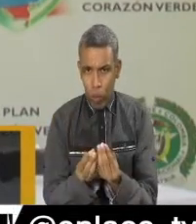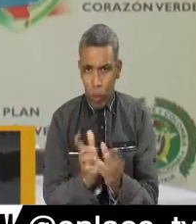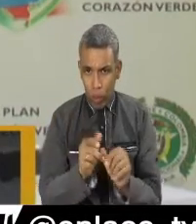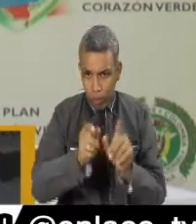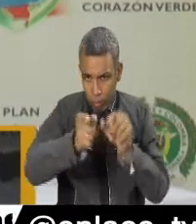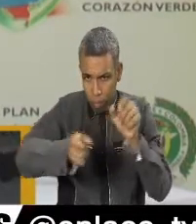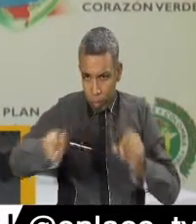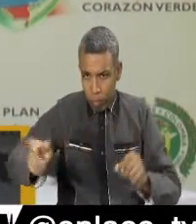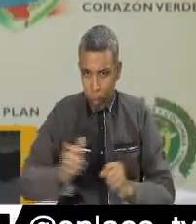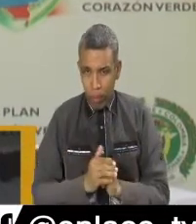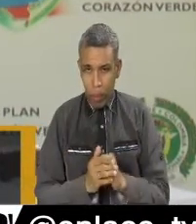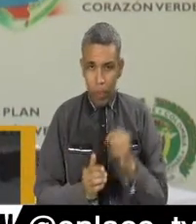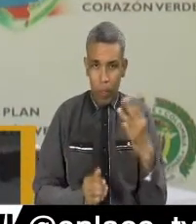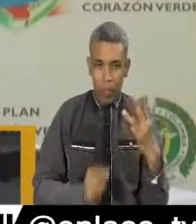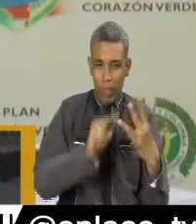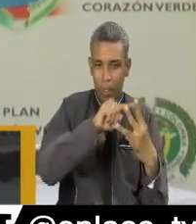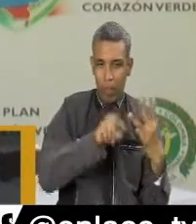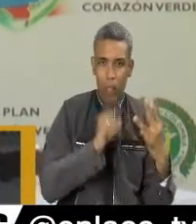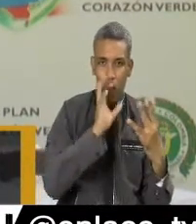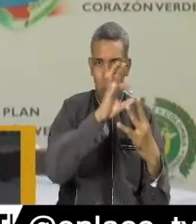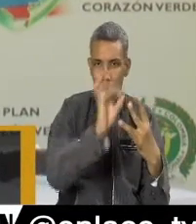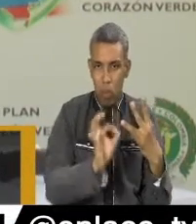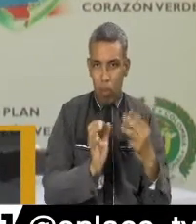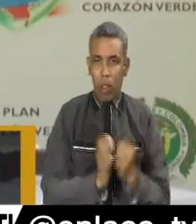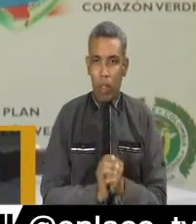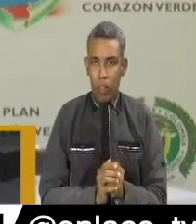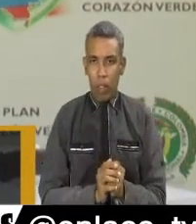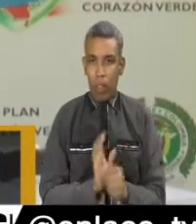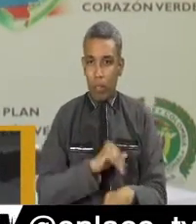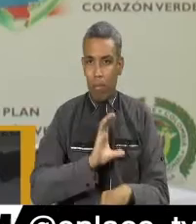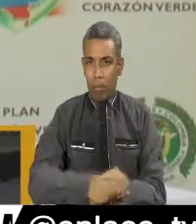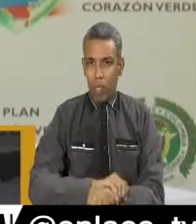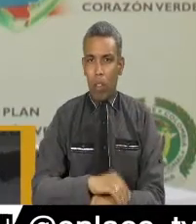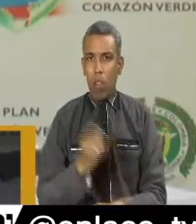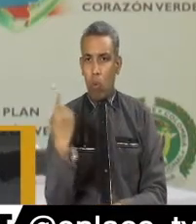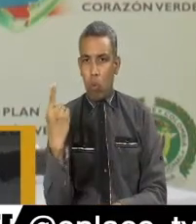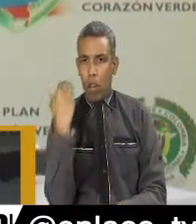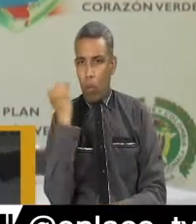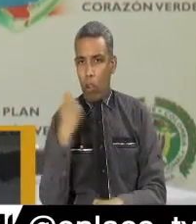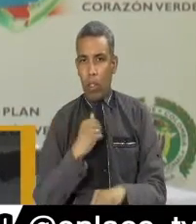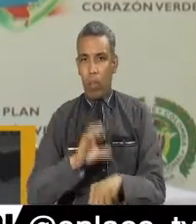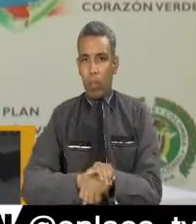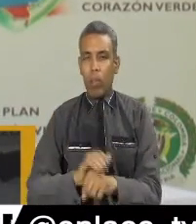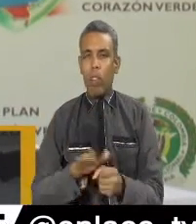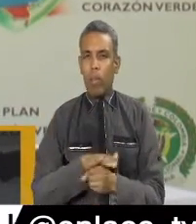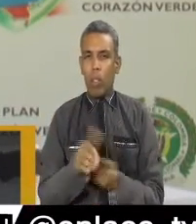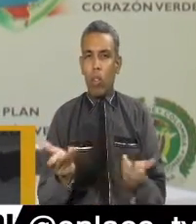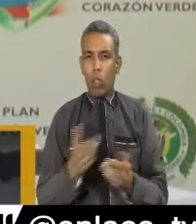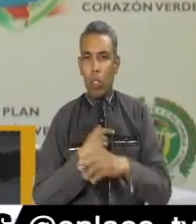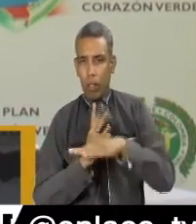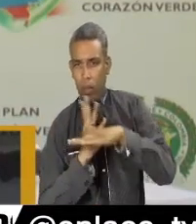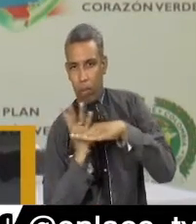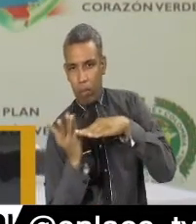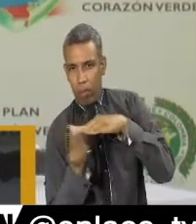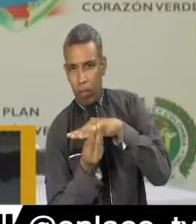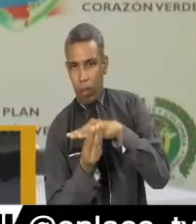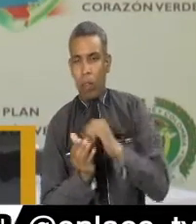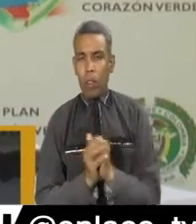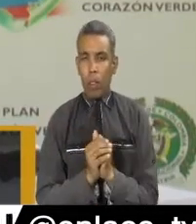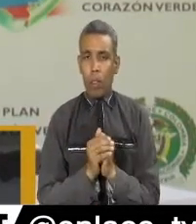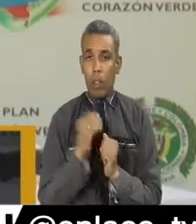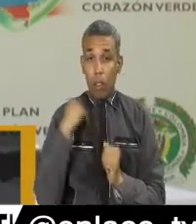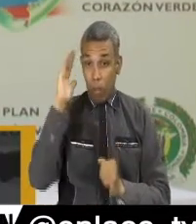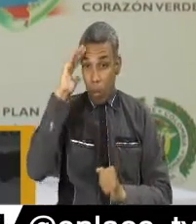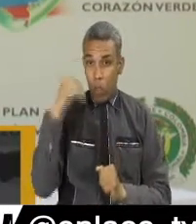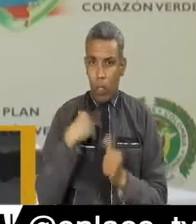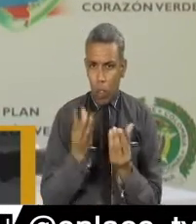2 hombres, 1 mujer, sindicados de homicidio y extorsión en Barranca Bermeja. Las capturas se hicieron en el barrio Miraflores. A estas personas las autoridades les